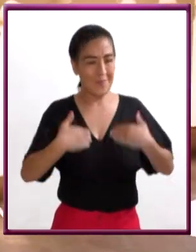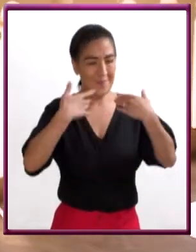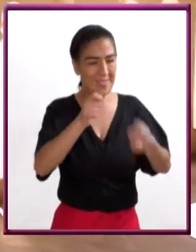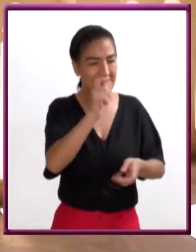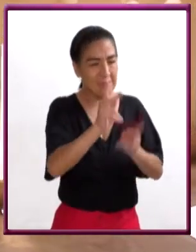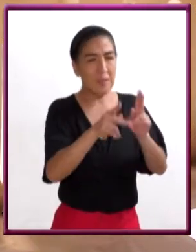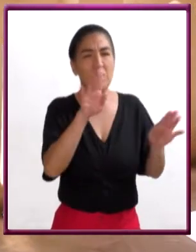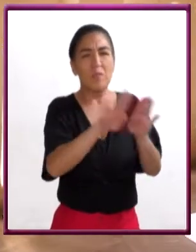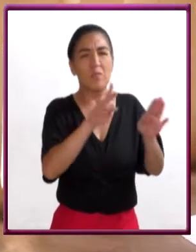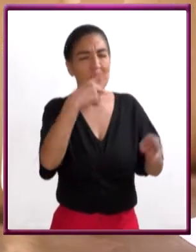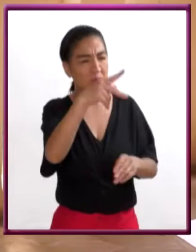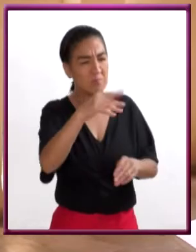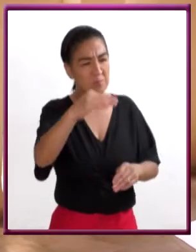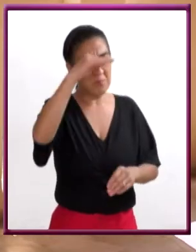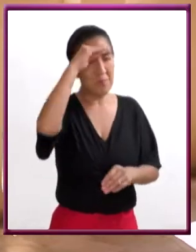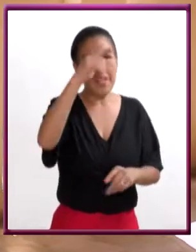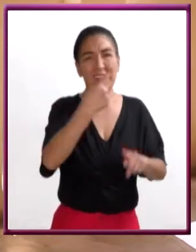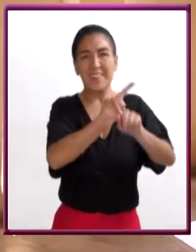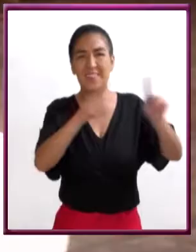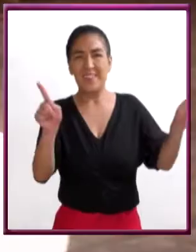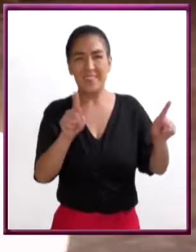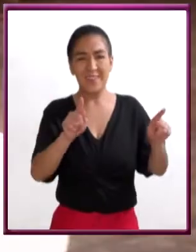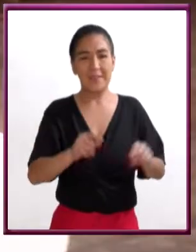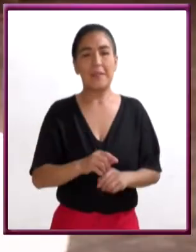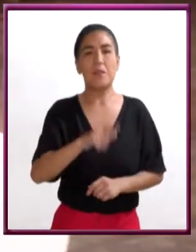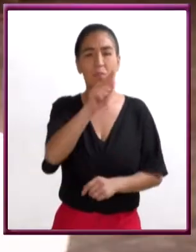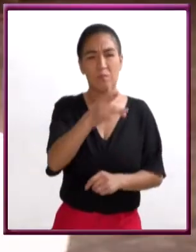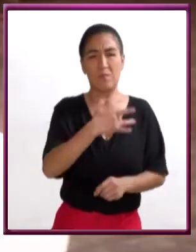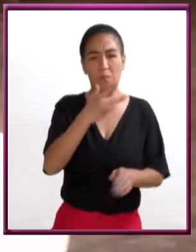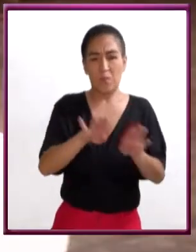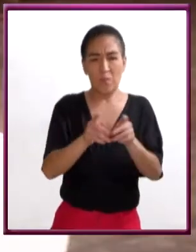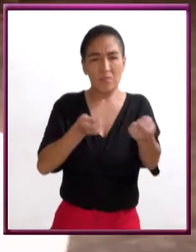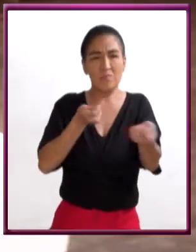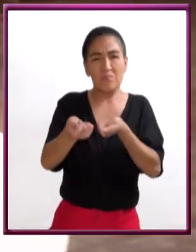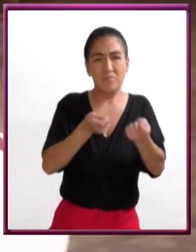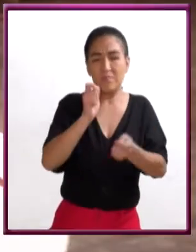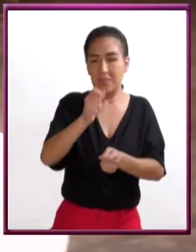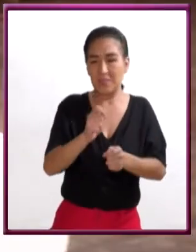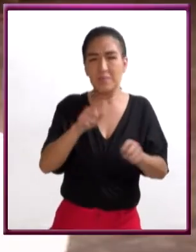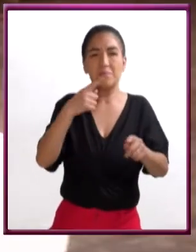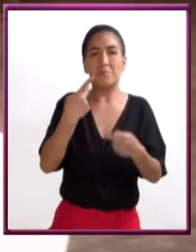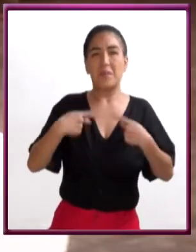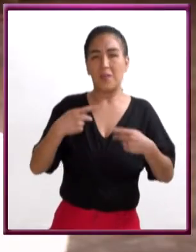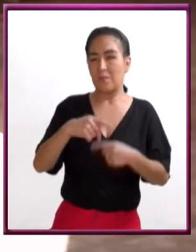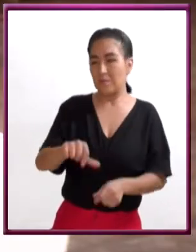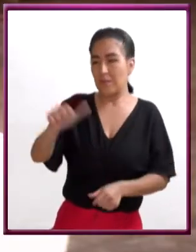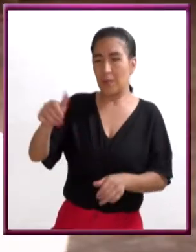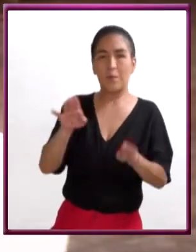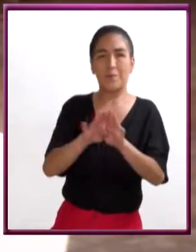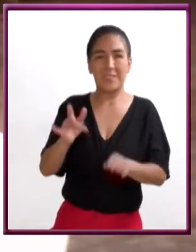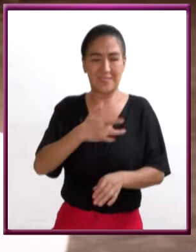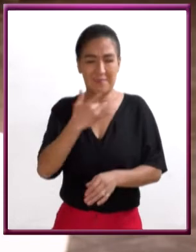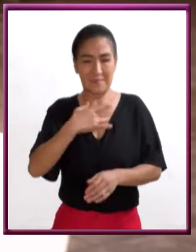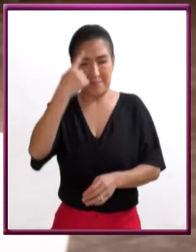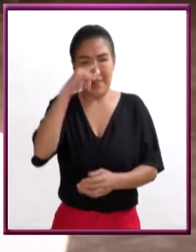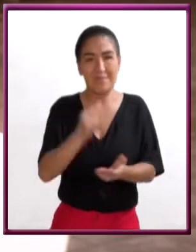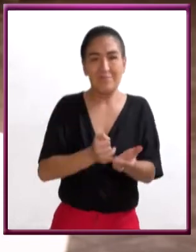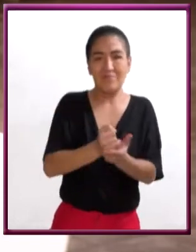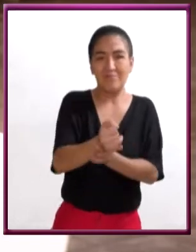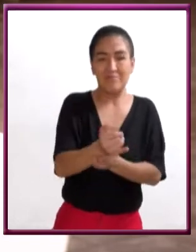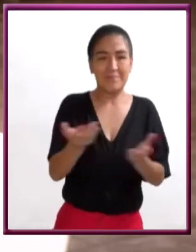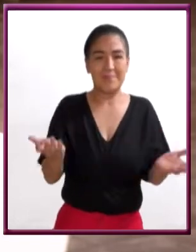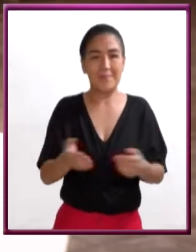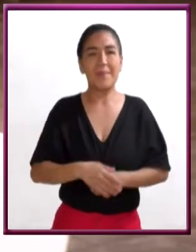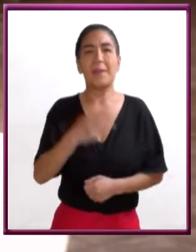percibe la realidad de forma distinta? ¿Te has sentido controlada o controlado por alguien con una gran inseguridad para